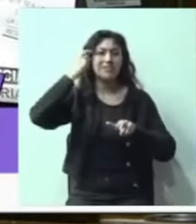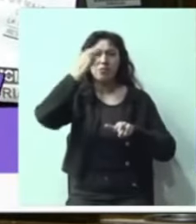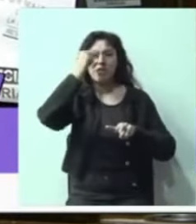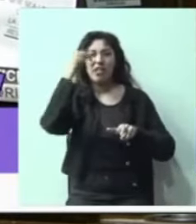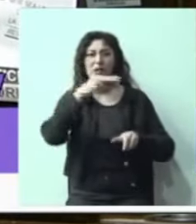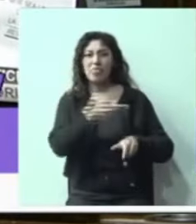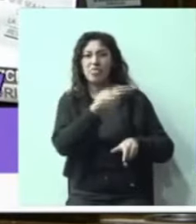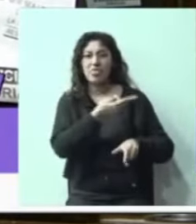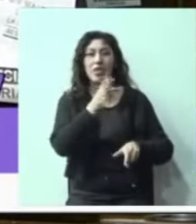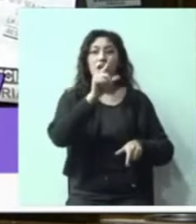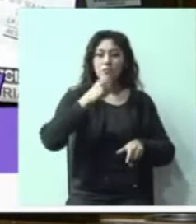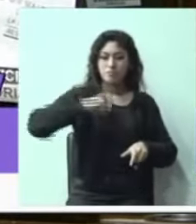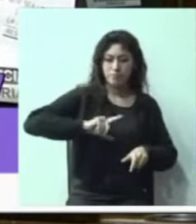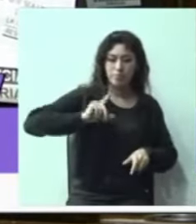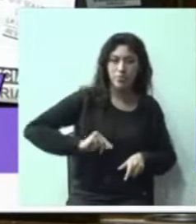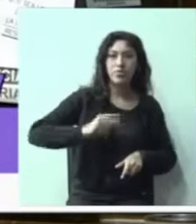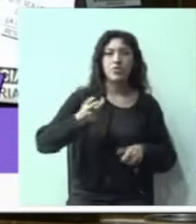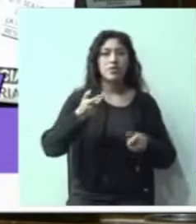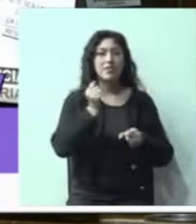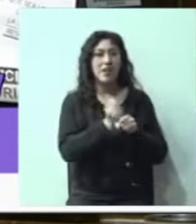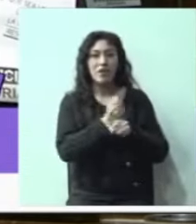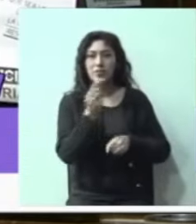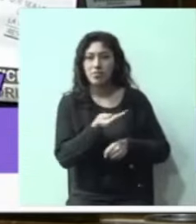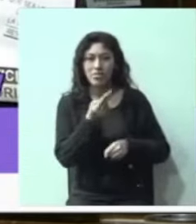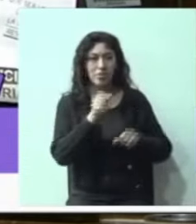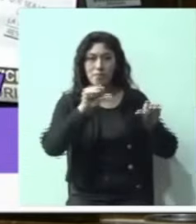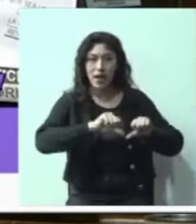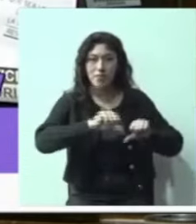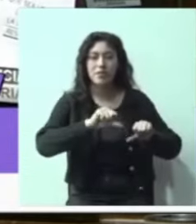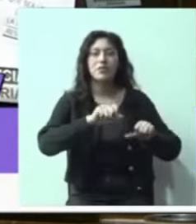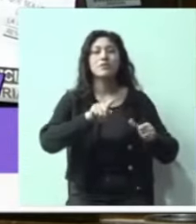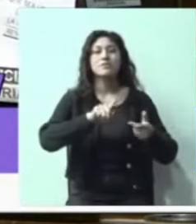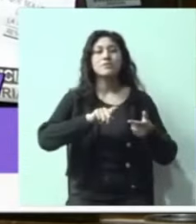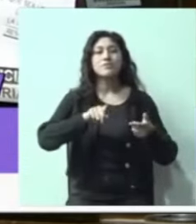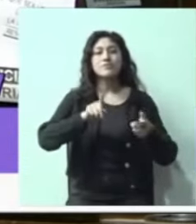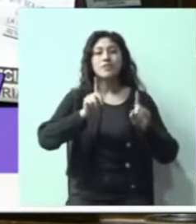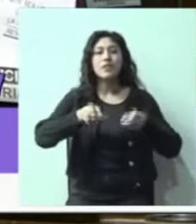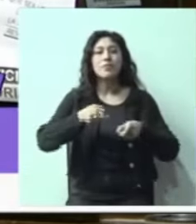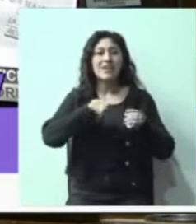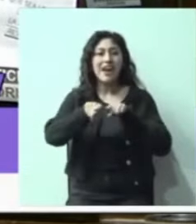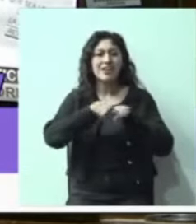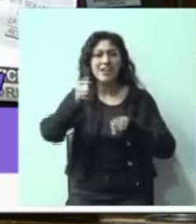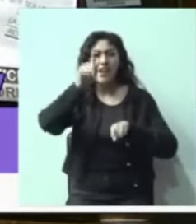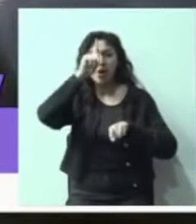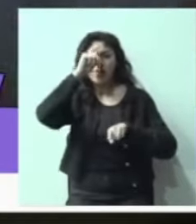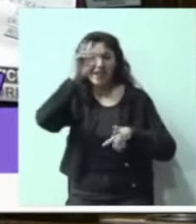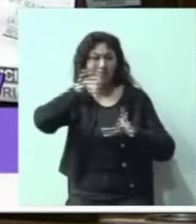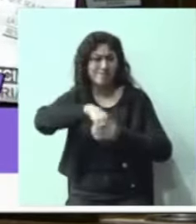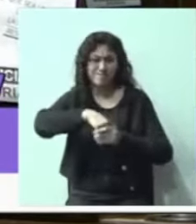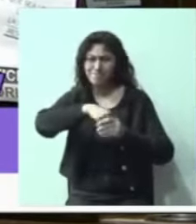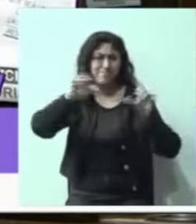menor salario, peores condiciones de trabajo, la imposibilidad de hacer una carrera hospitalaria, una